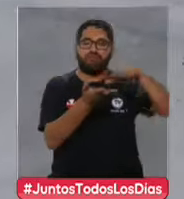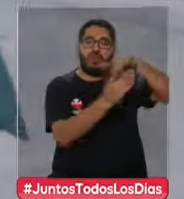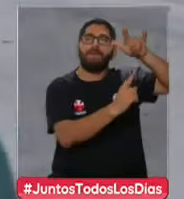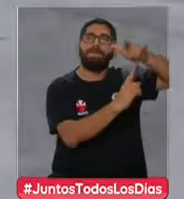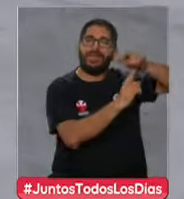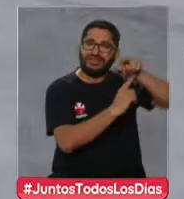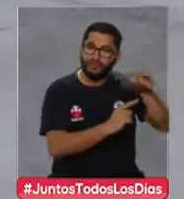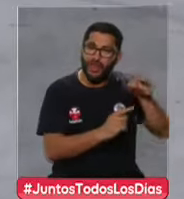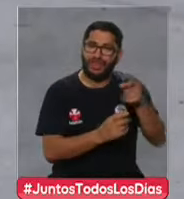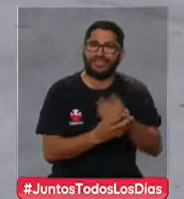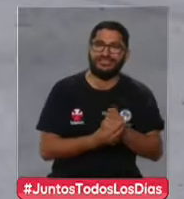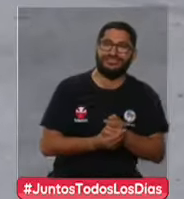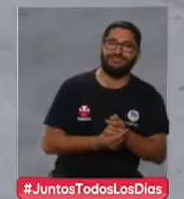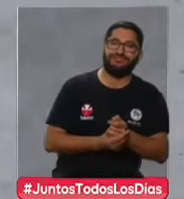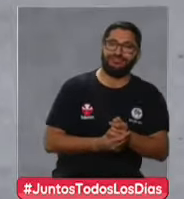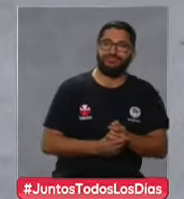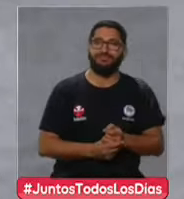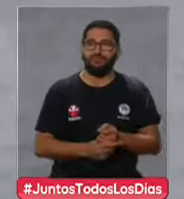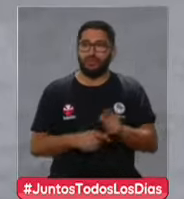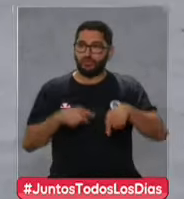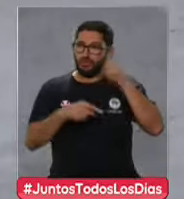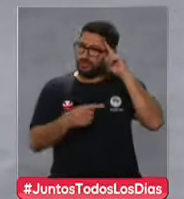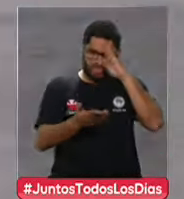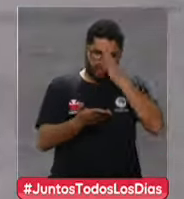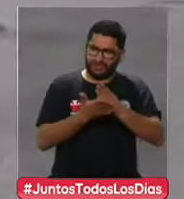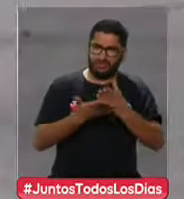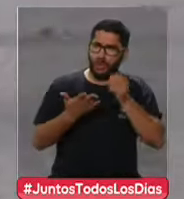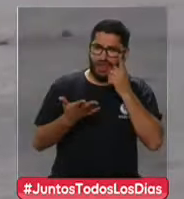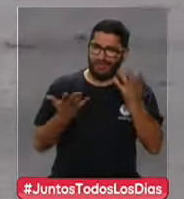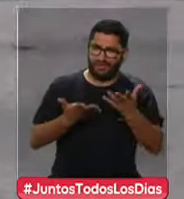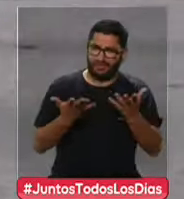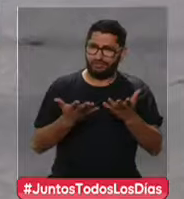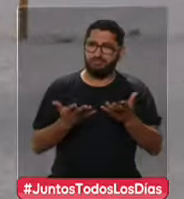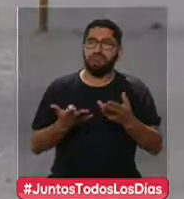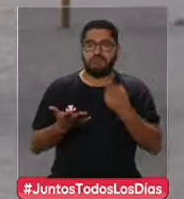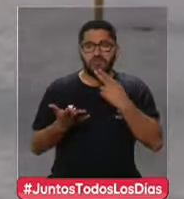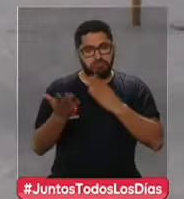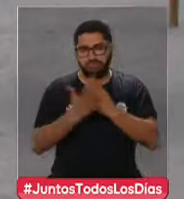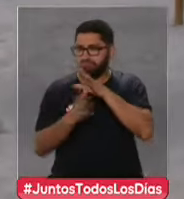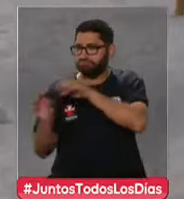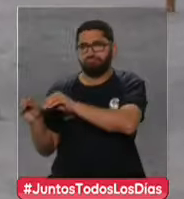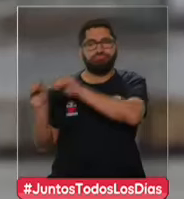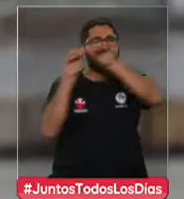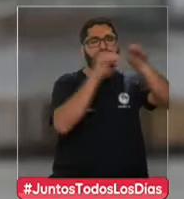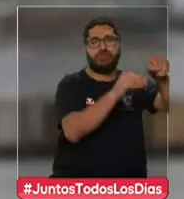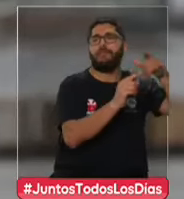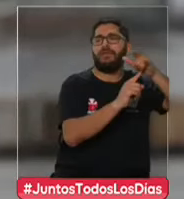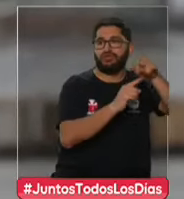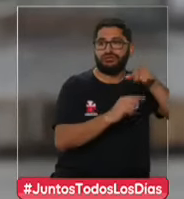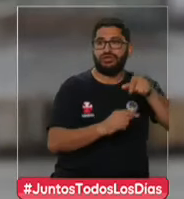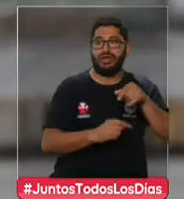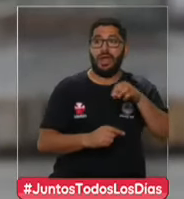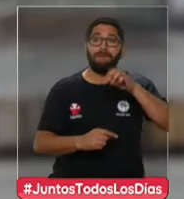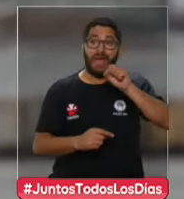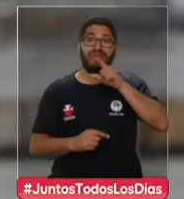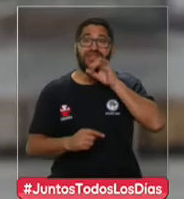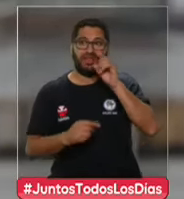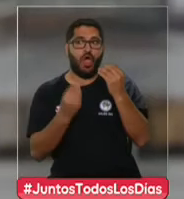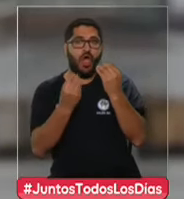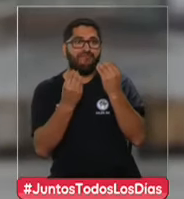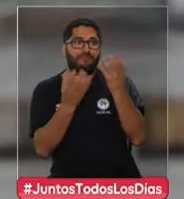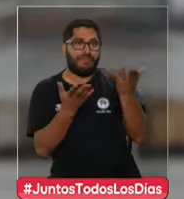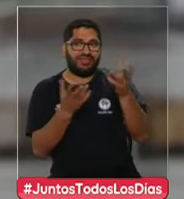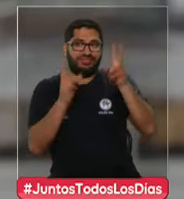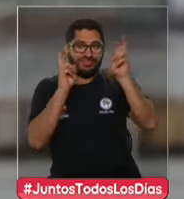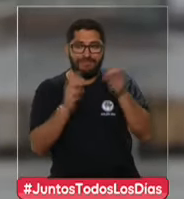Tomamos la decisión de venirnos a vivir con toda la banda. Y entre toda la banda está Matilda Boygan. Es todo o nadie, po. Es como la gallina, si